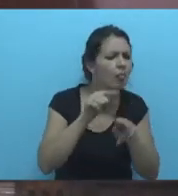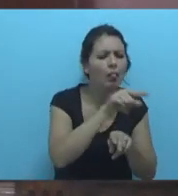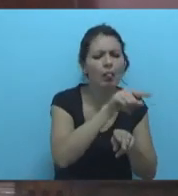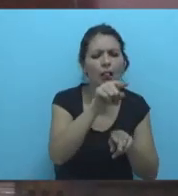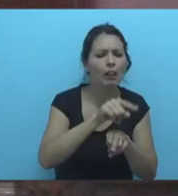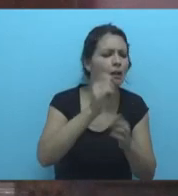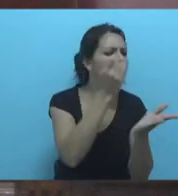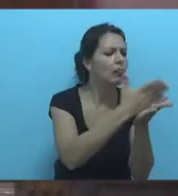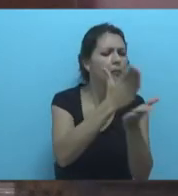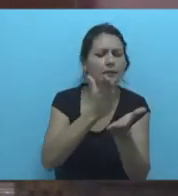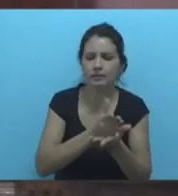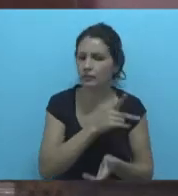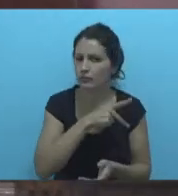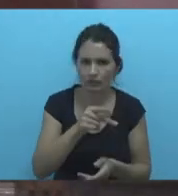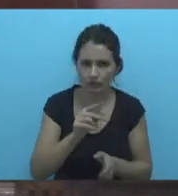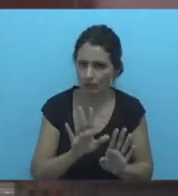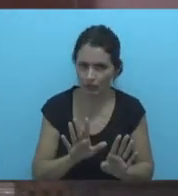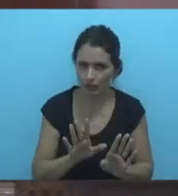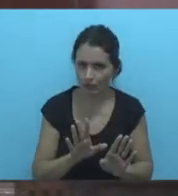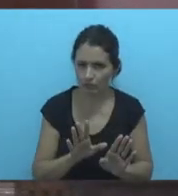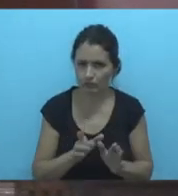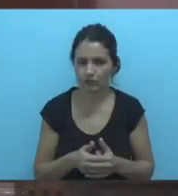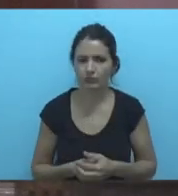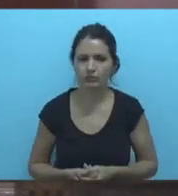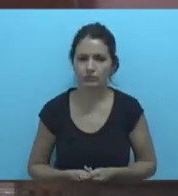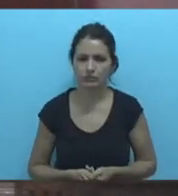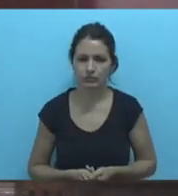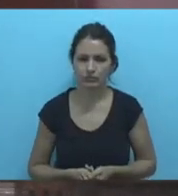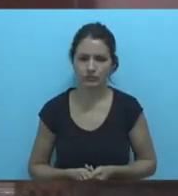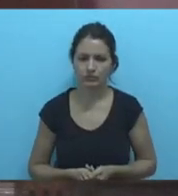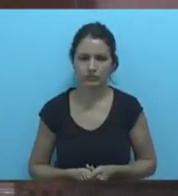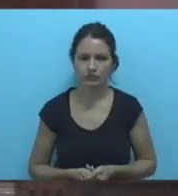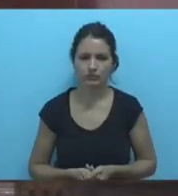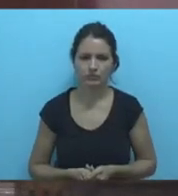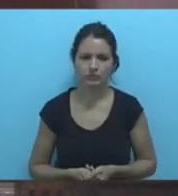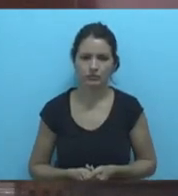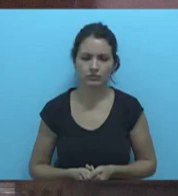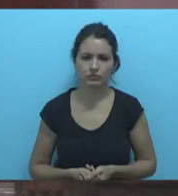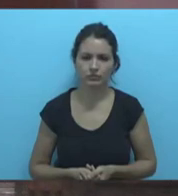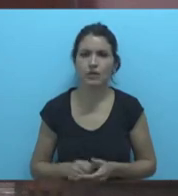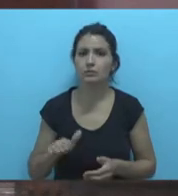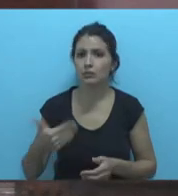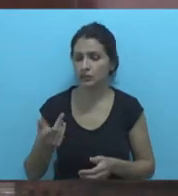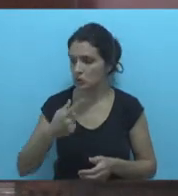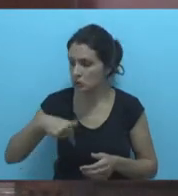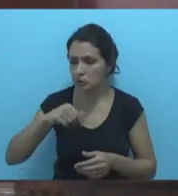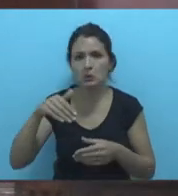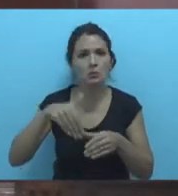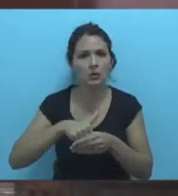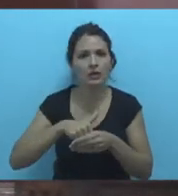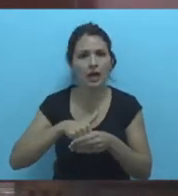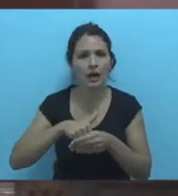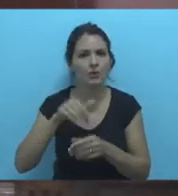a tener posiciones inquisitivas respecto a dirigentes como Gildo y Fran. Por eso, señora Presidenta, nosotros no avalamos ni el tratamiento sobre